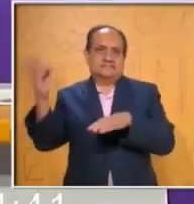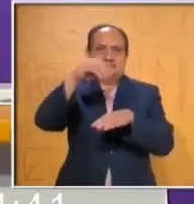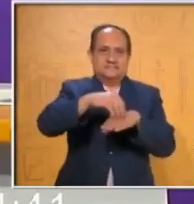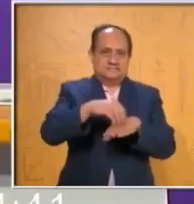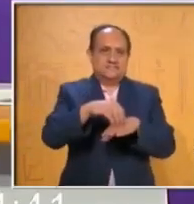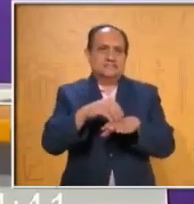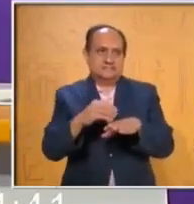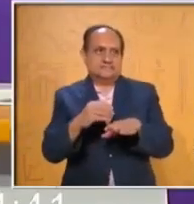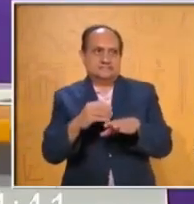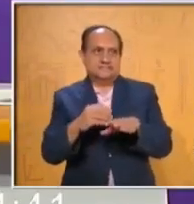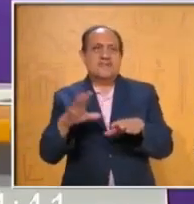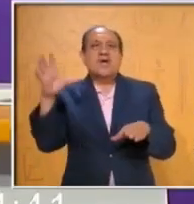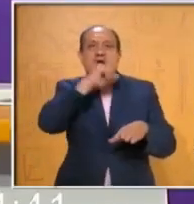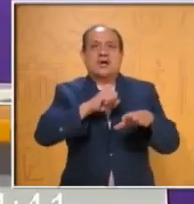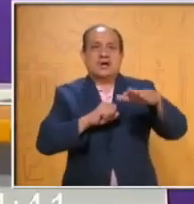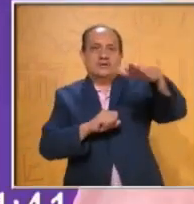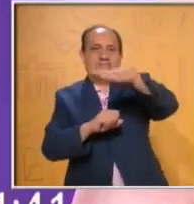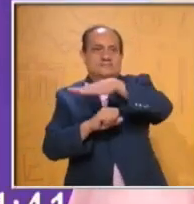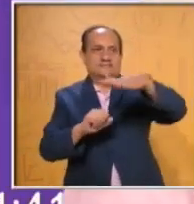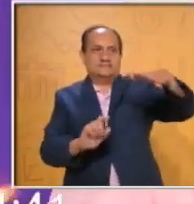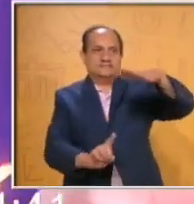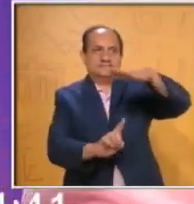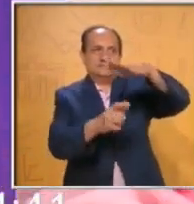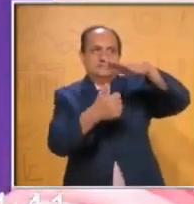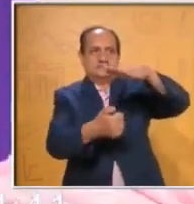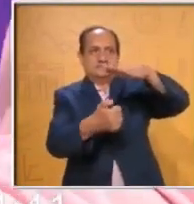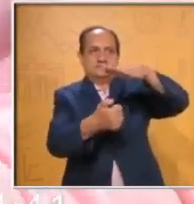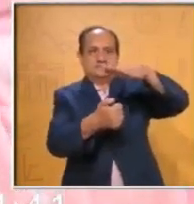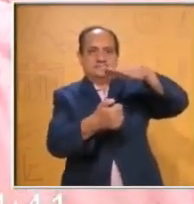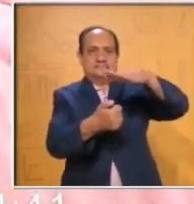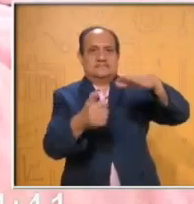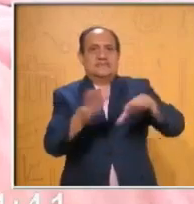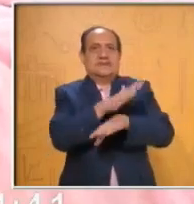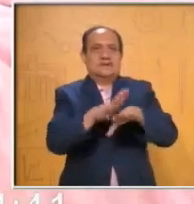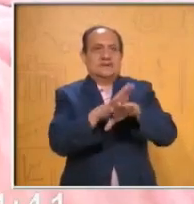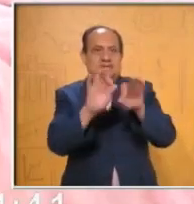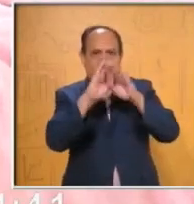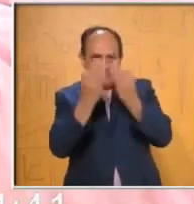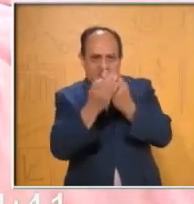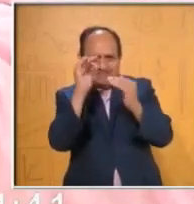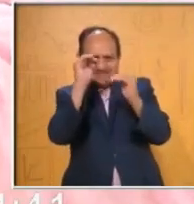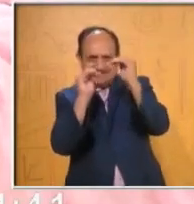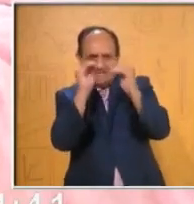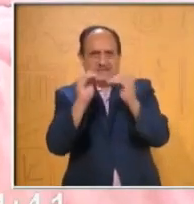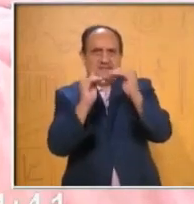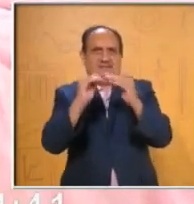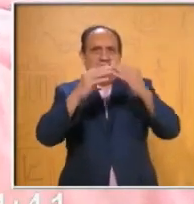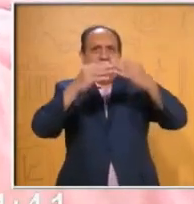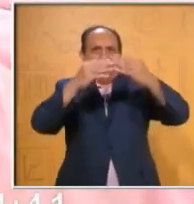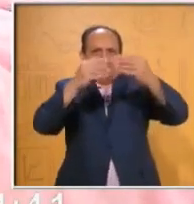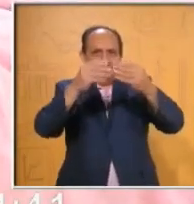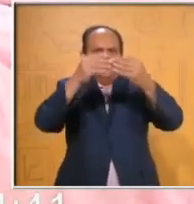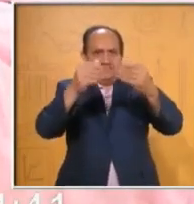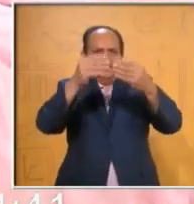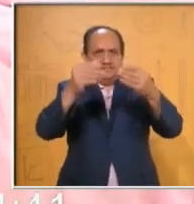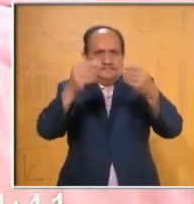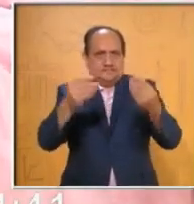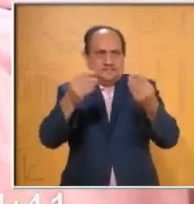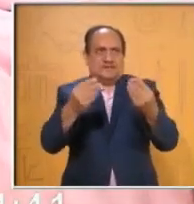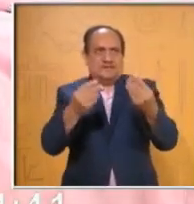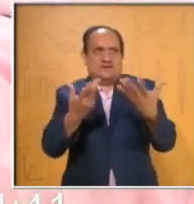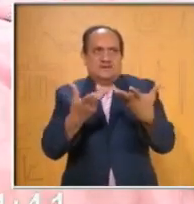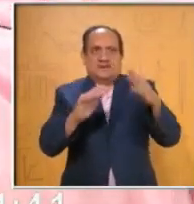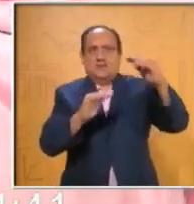efecto del calor, pues obviamente cambia su forma. Su forma, se va deformando. Se hace